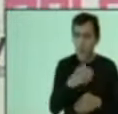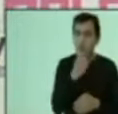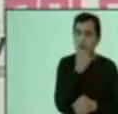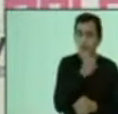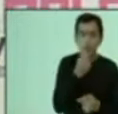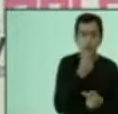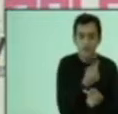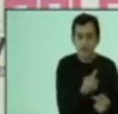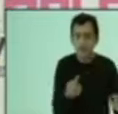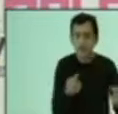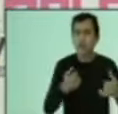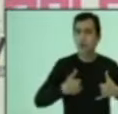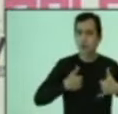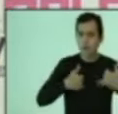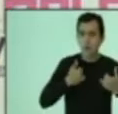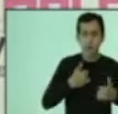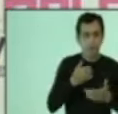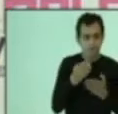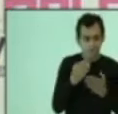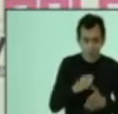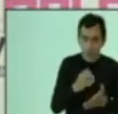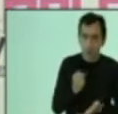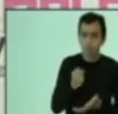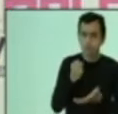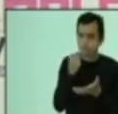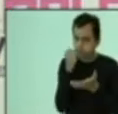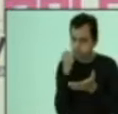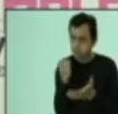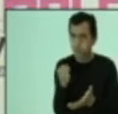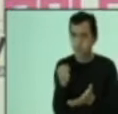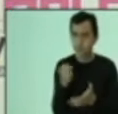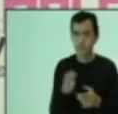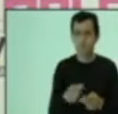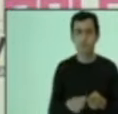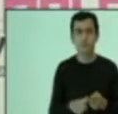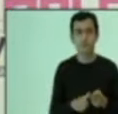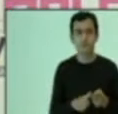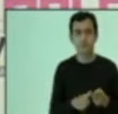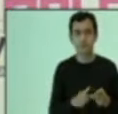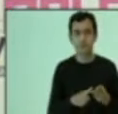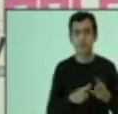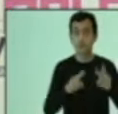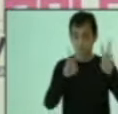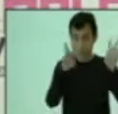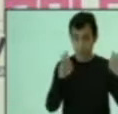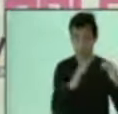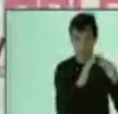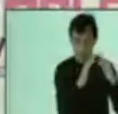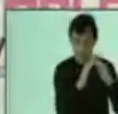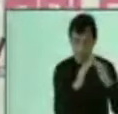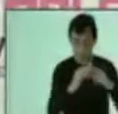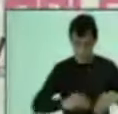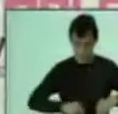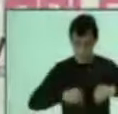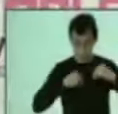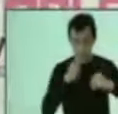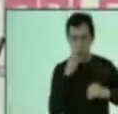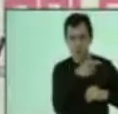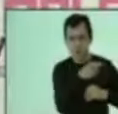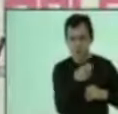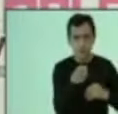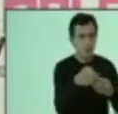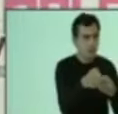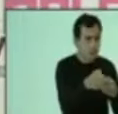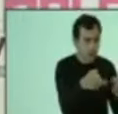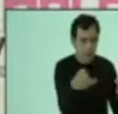niños y jóvenes con buen desempeño académico y de condición vulnerable. En el tema de vivienda, se seguirán buscando los acercamientos